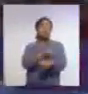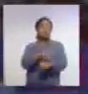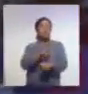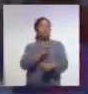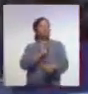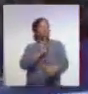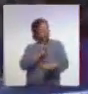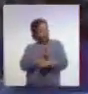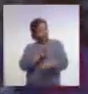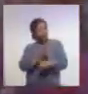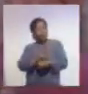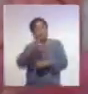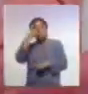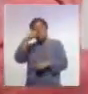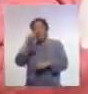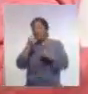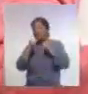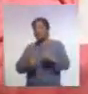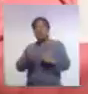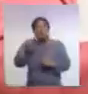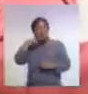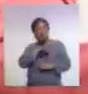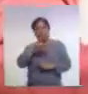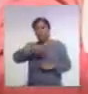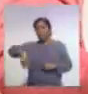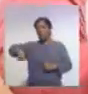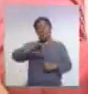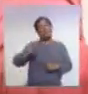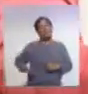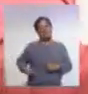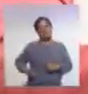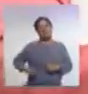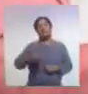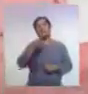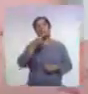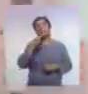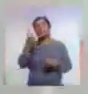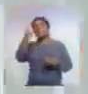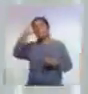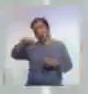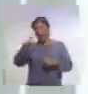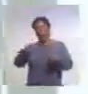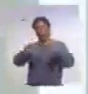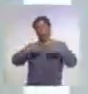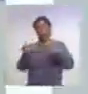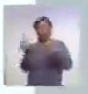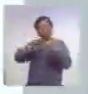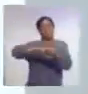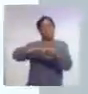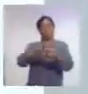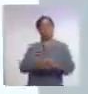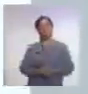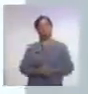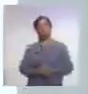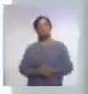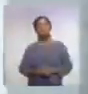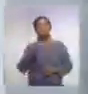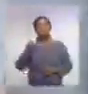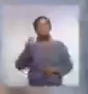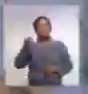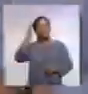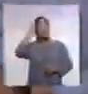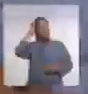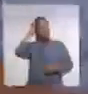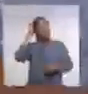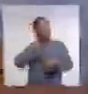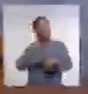garantizar en mejor manera el interés superior de la niñez a través de un proceso de adopción. ¿Y cuáles son precisamente estos principales cambios que se dan